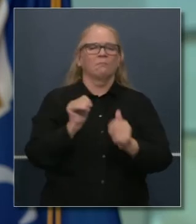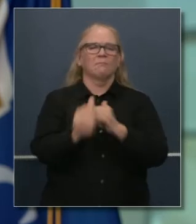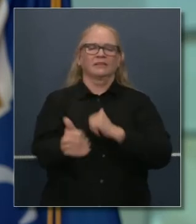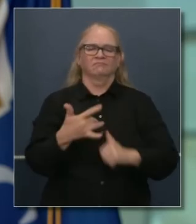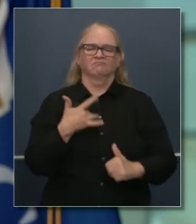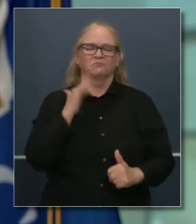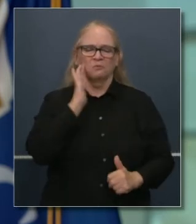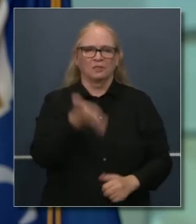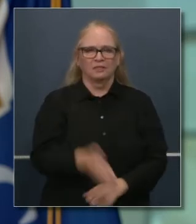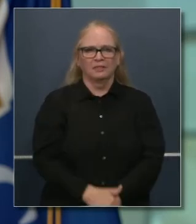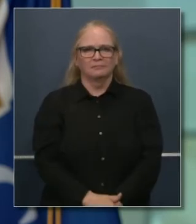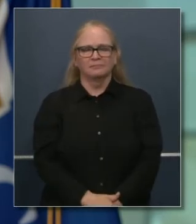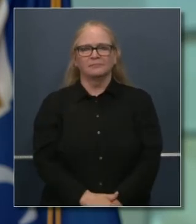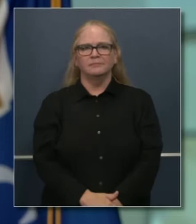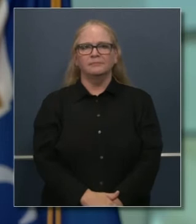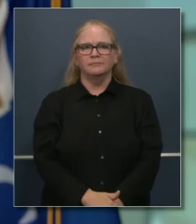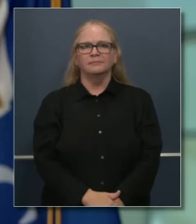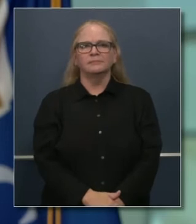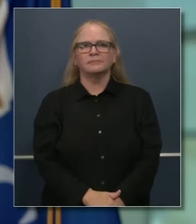esta sesión legislativa